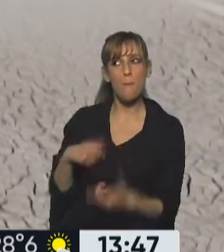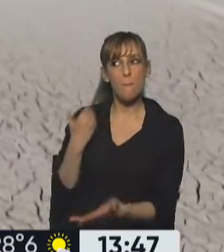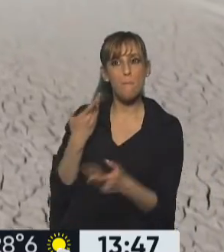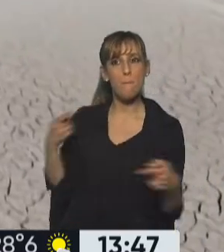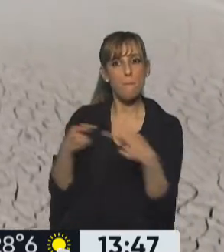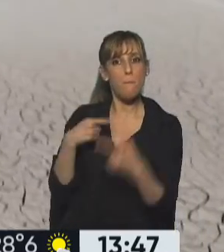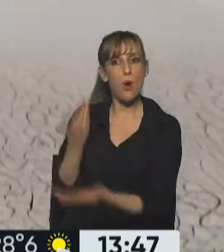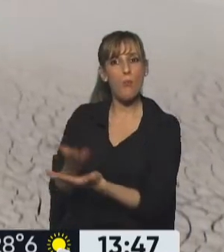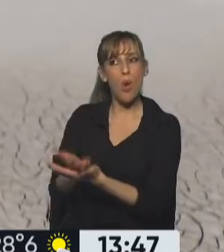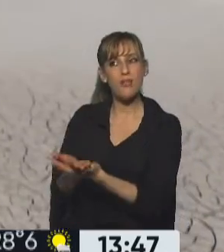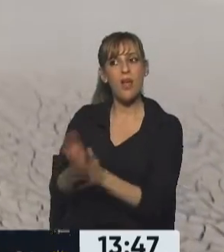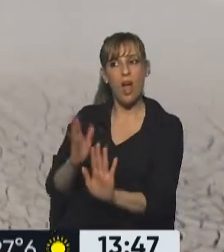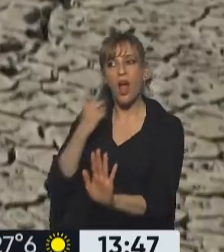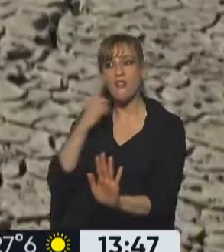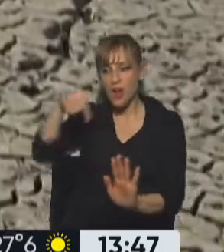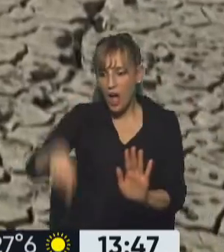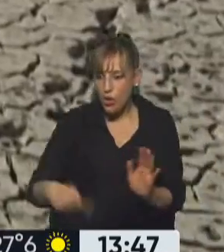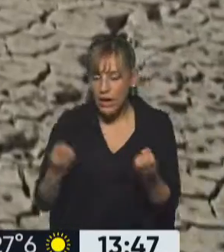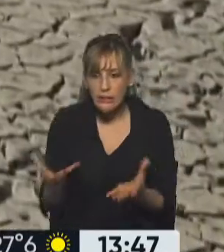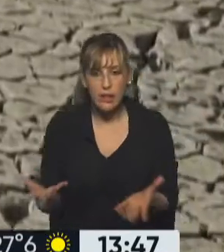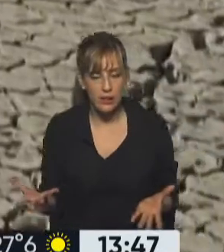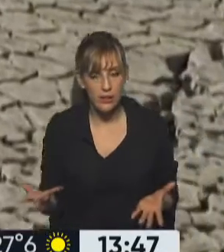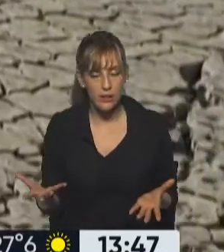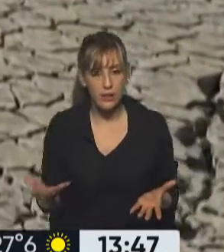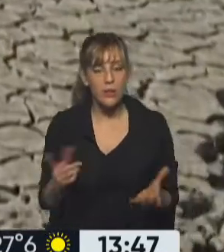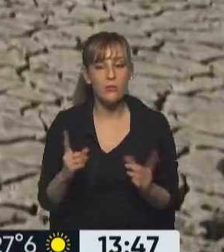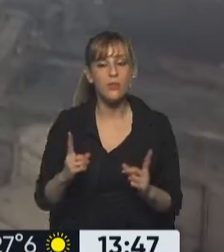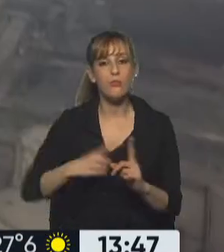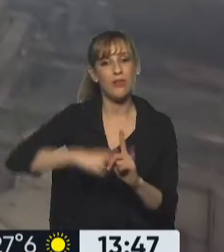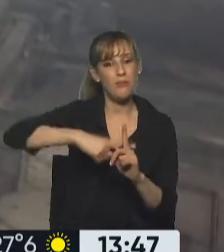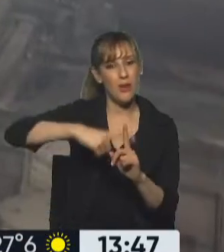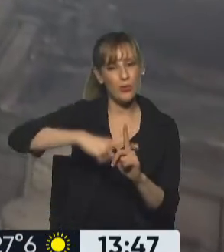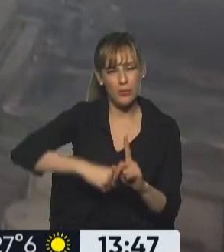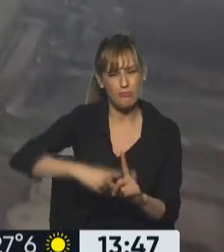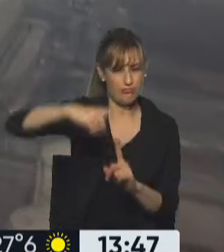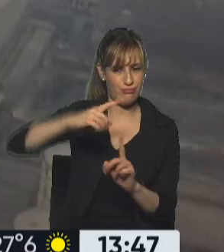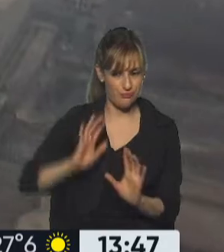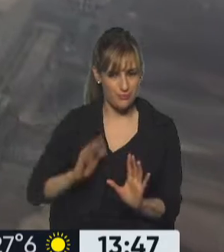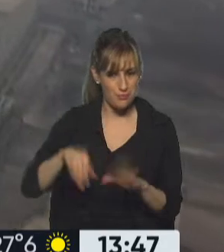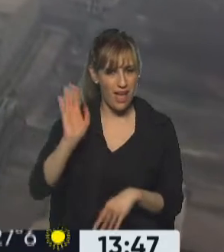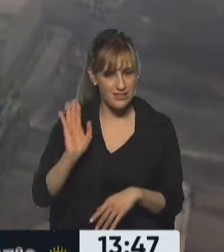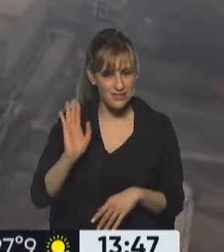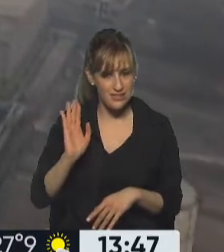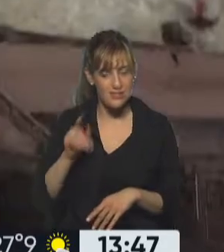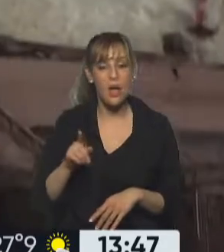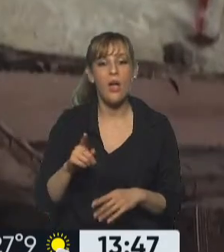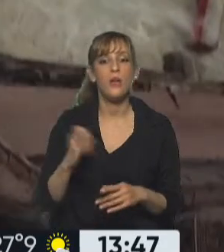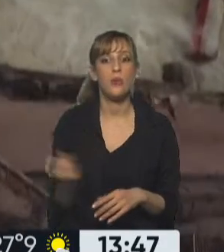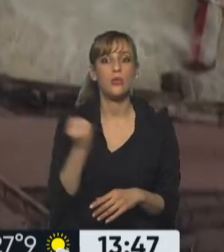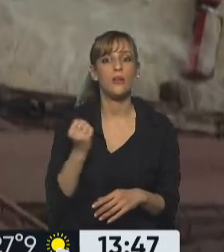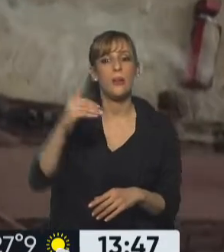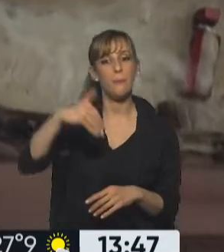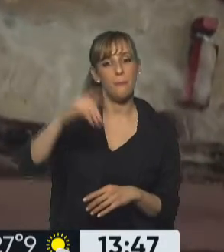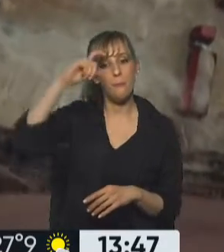calentamiento global promedio en alrededor de 1,5 grados centígrados por encima de los niveles preindustriales y reducir 1/3 las emisiones de